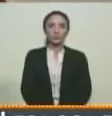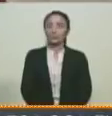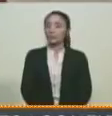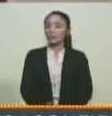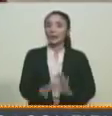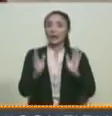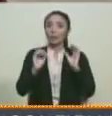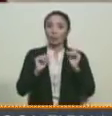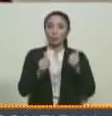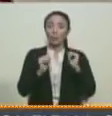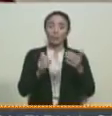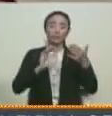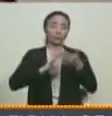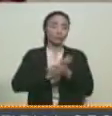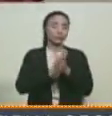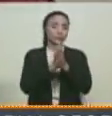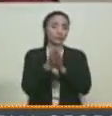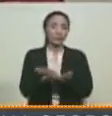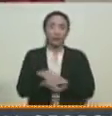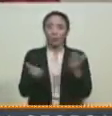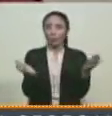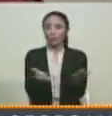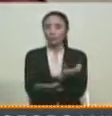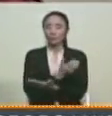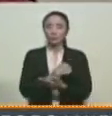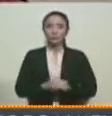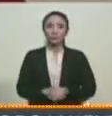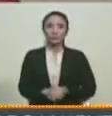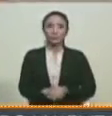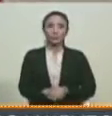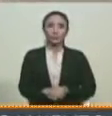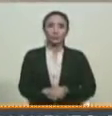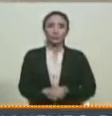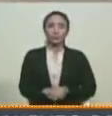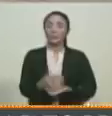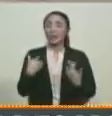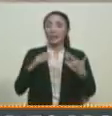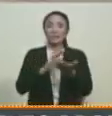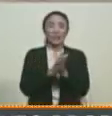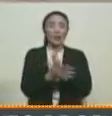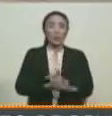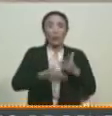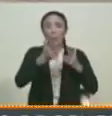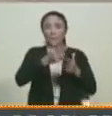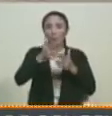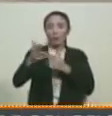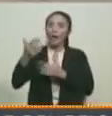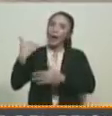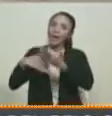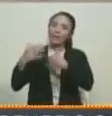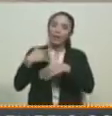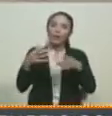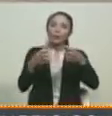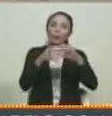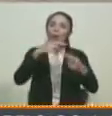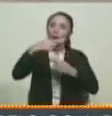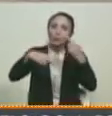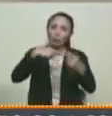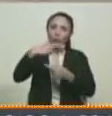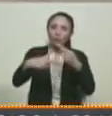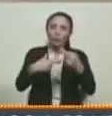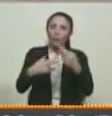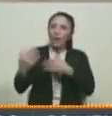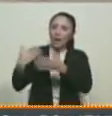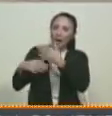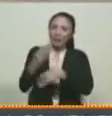acabó la izquierda armada, la izquierda revolucionaria en armas en Venezuela, la izquierda clandestina en Venezuela, se